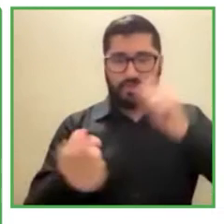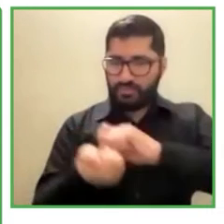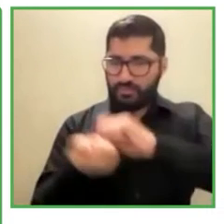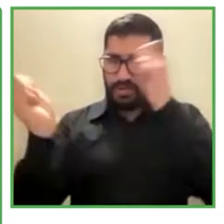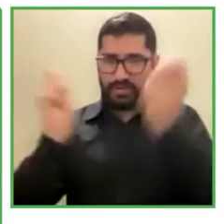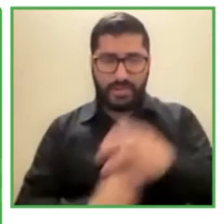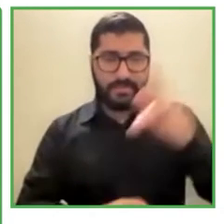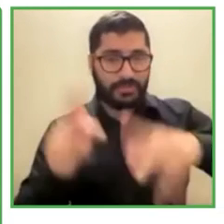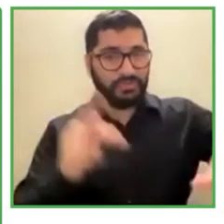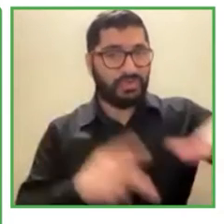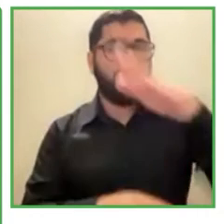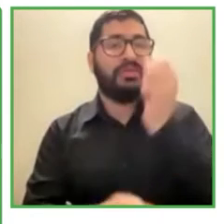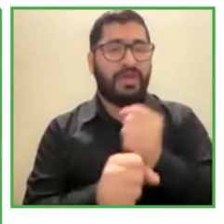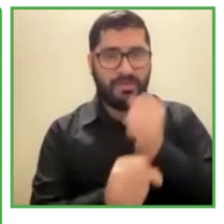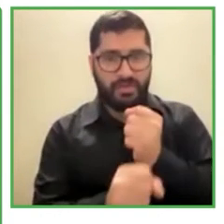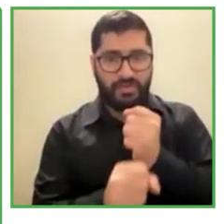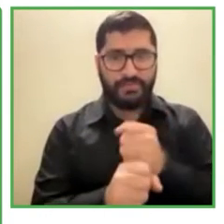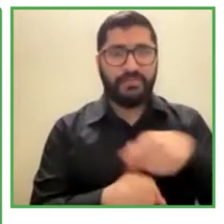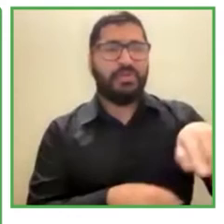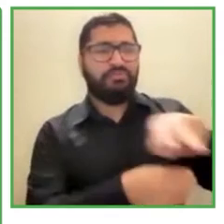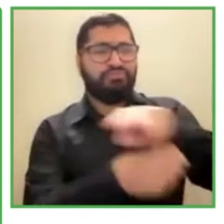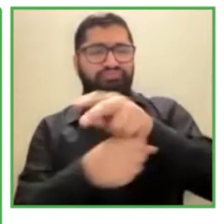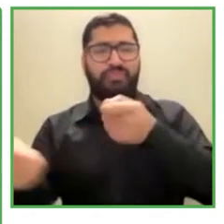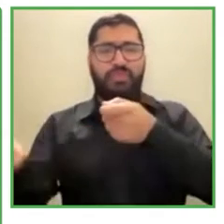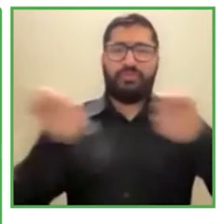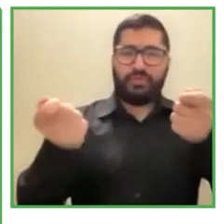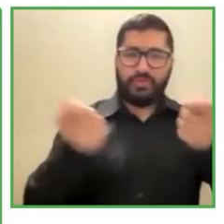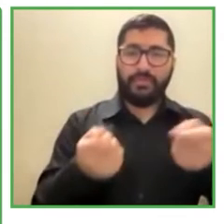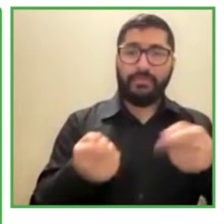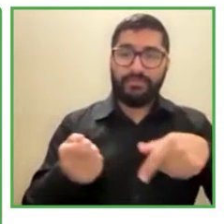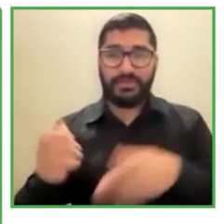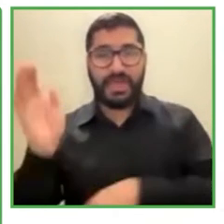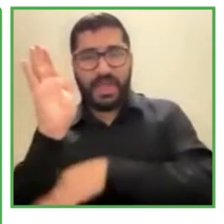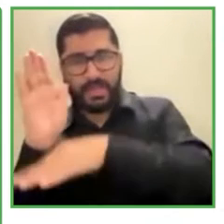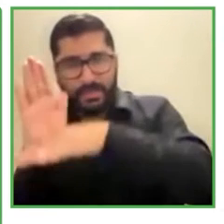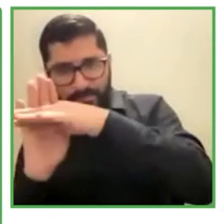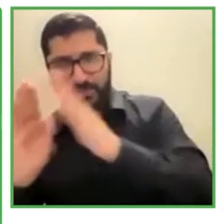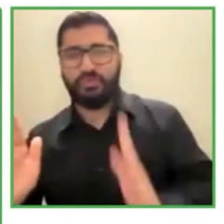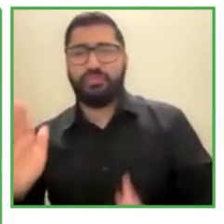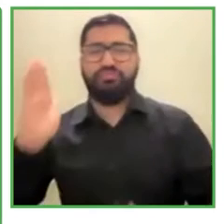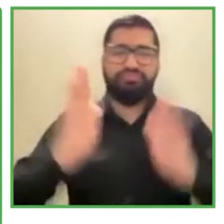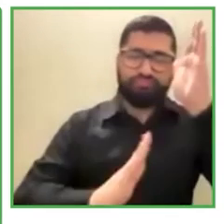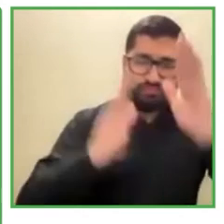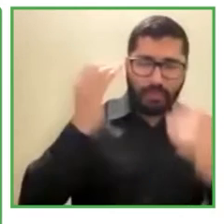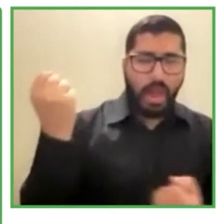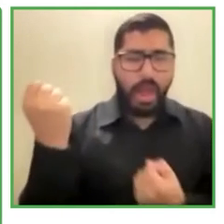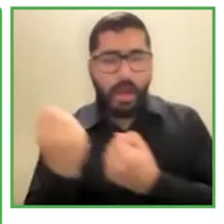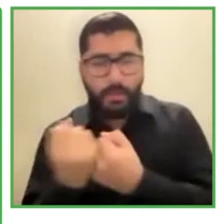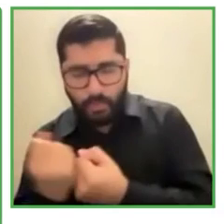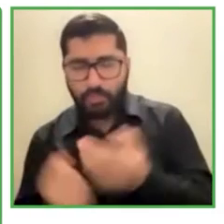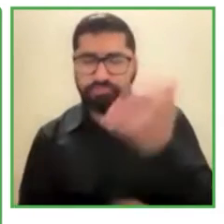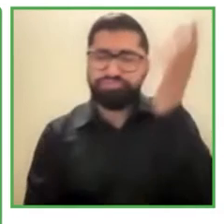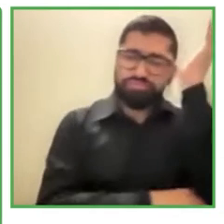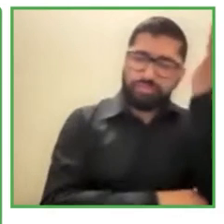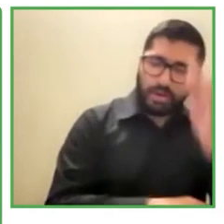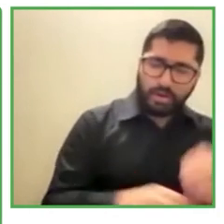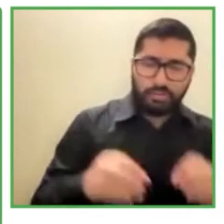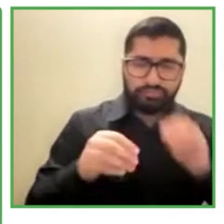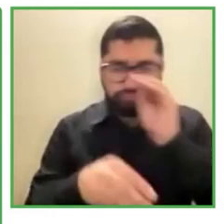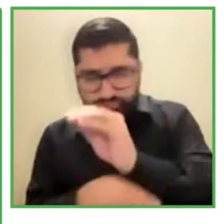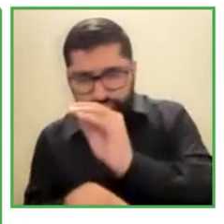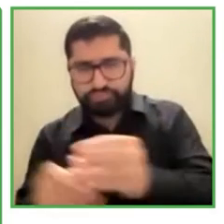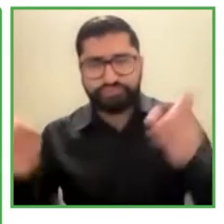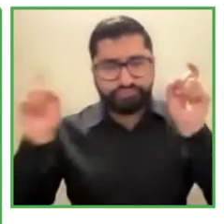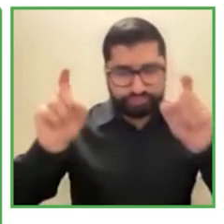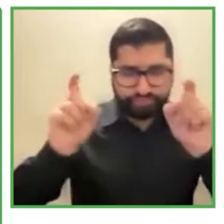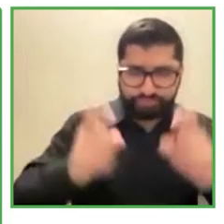edificios, para ver los temas tecnológicos, y también apoyamos la capacitación, el reclutamiento, y algunos de los mejores socios que hemos tenido fue